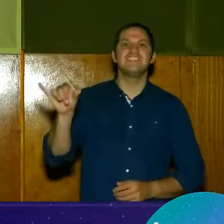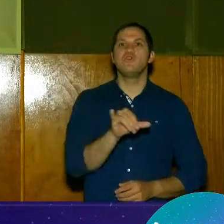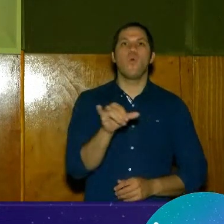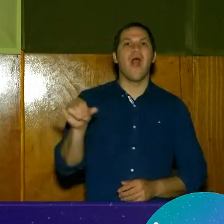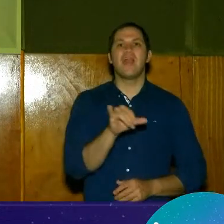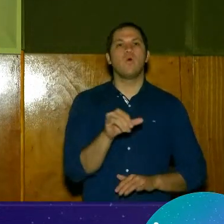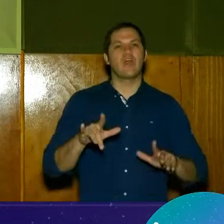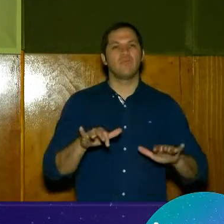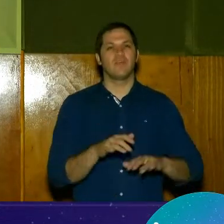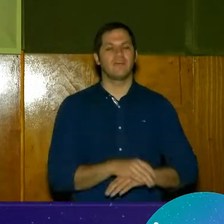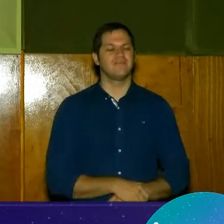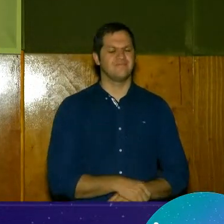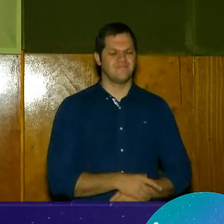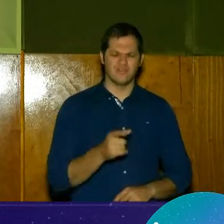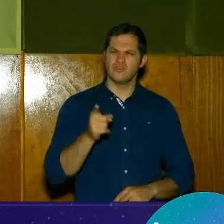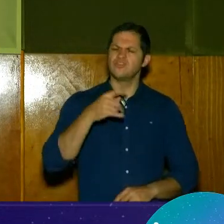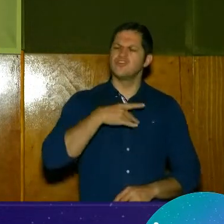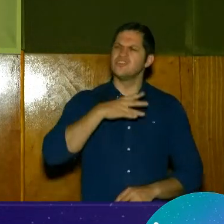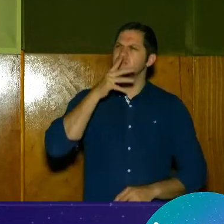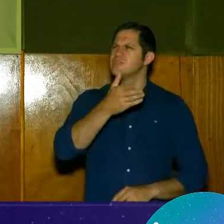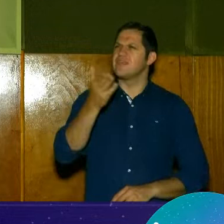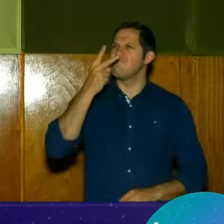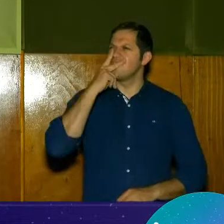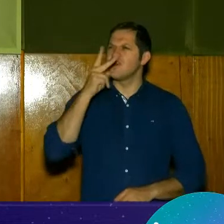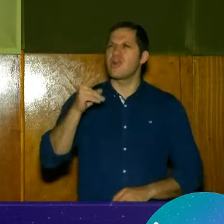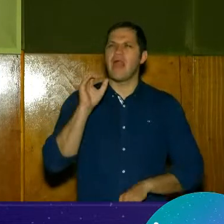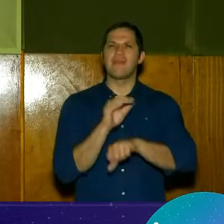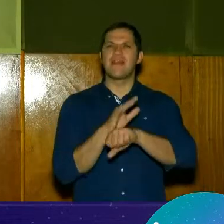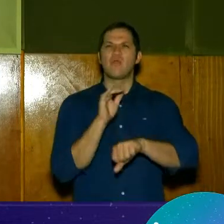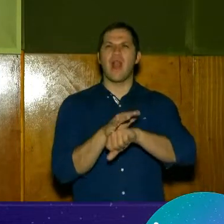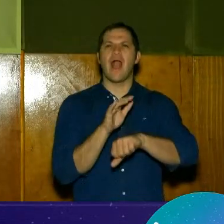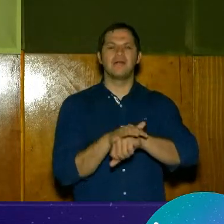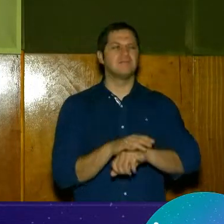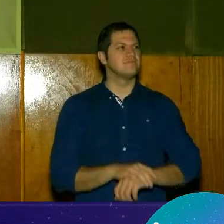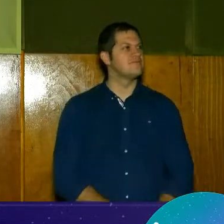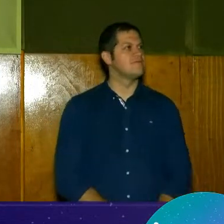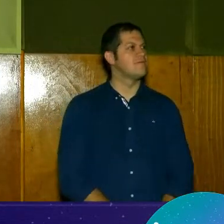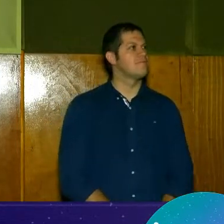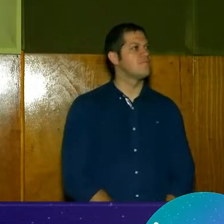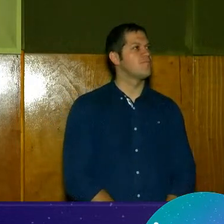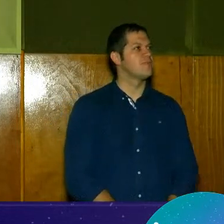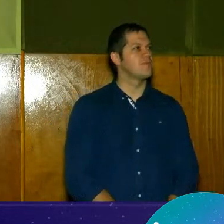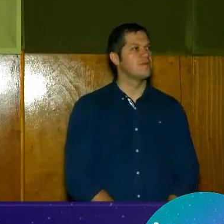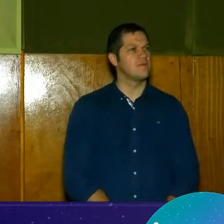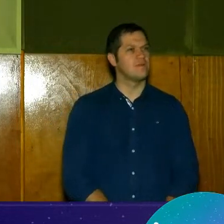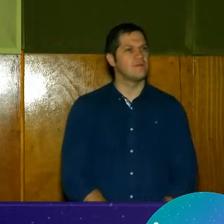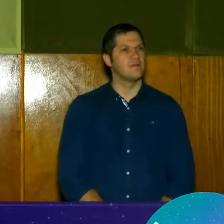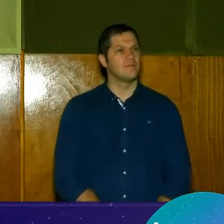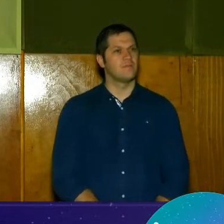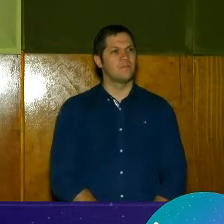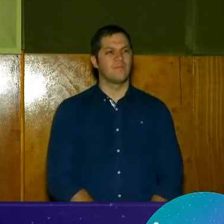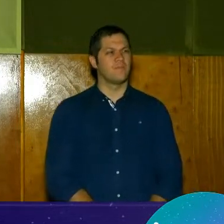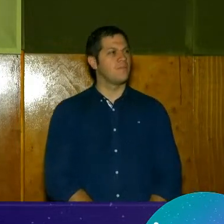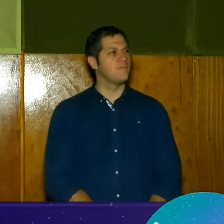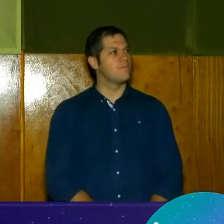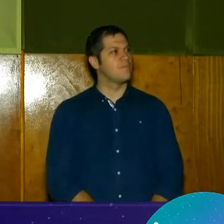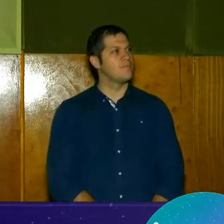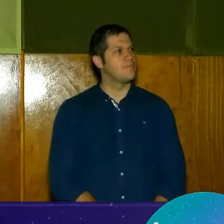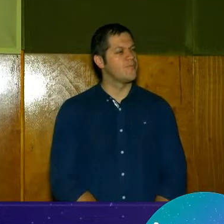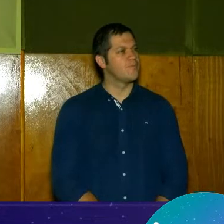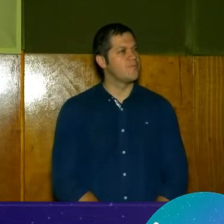consideradas computadoras no sé si vieron la película d claro ahora se me ocurre hablar de la película y